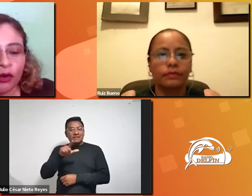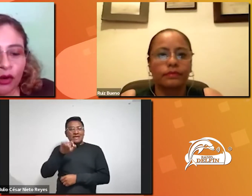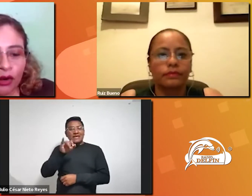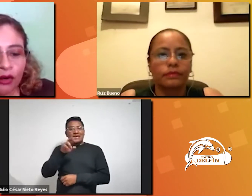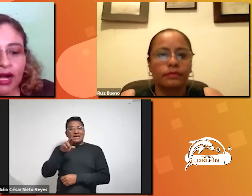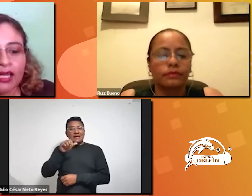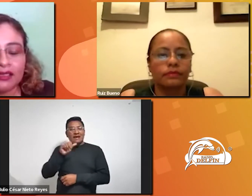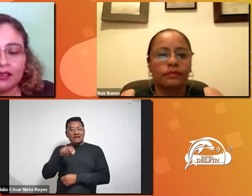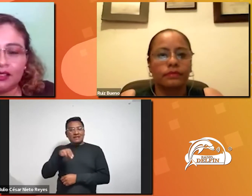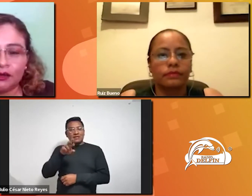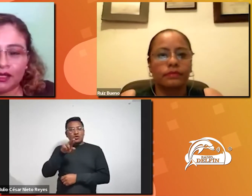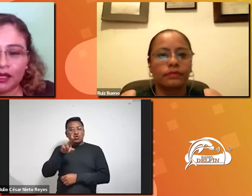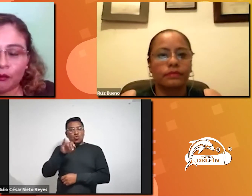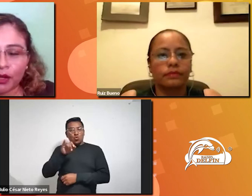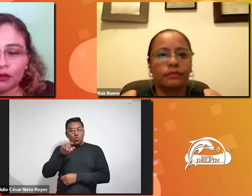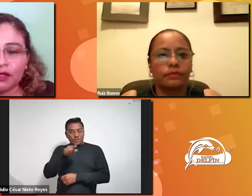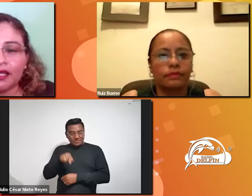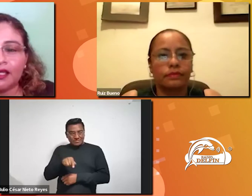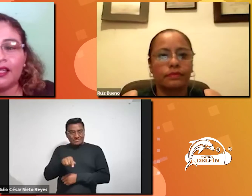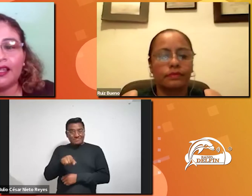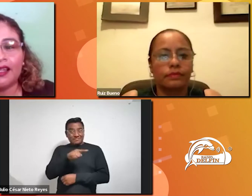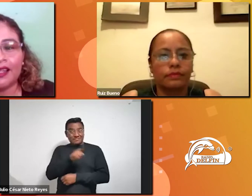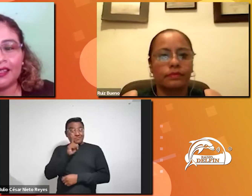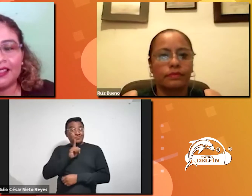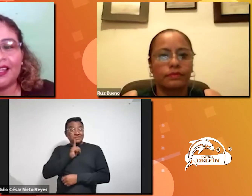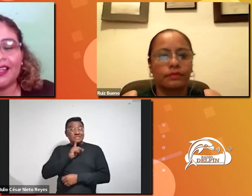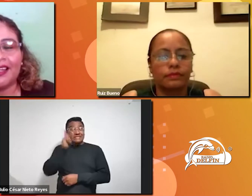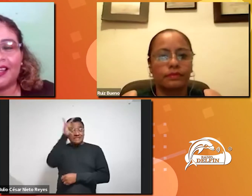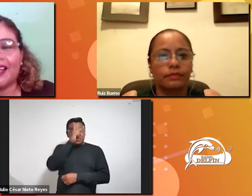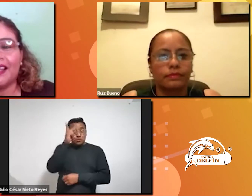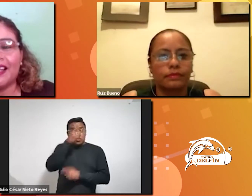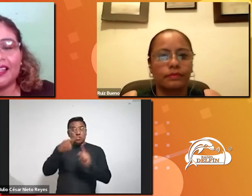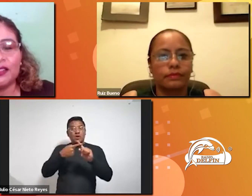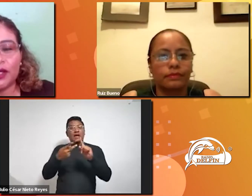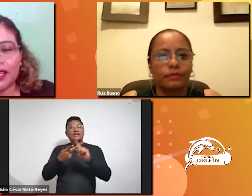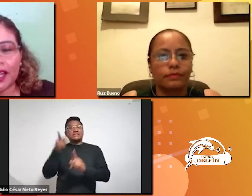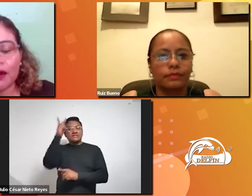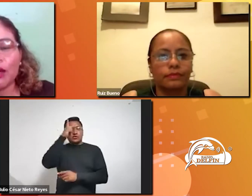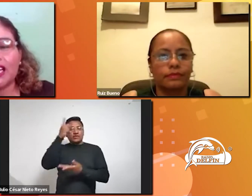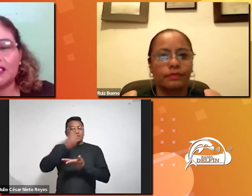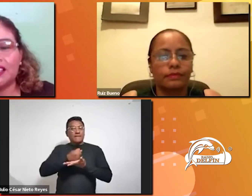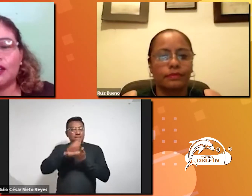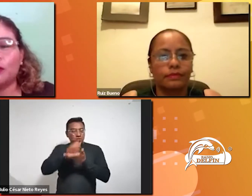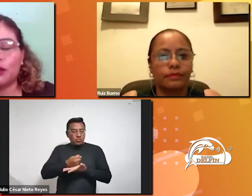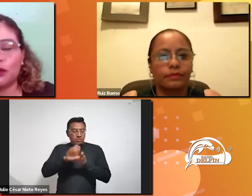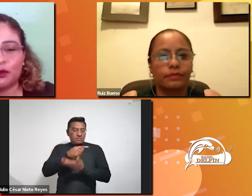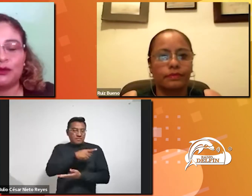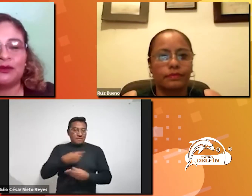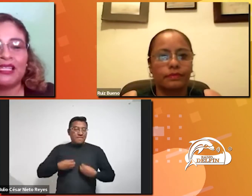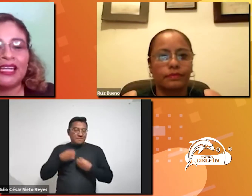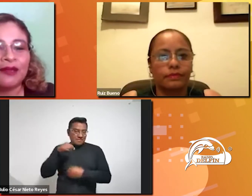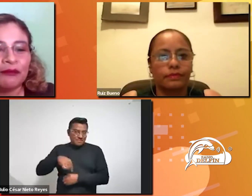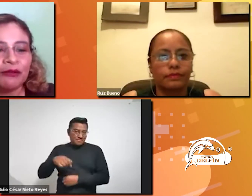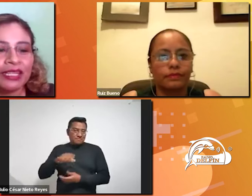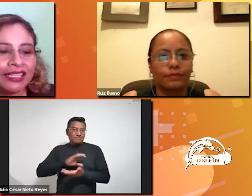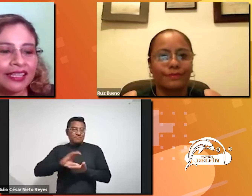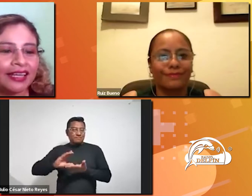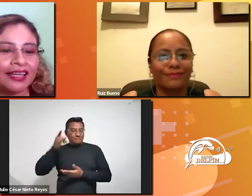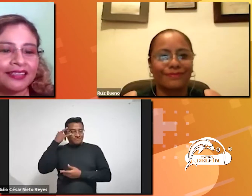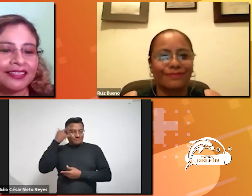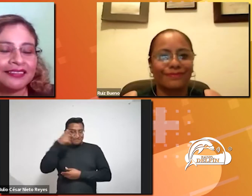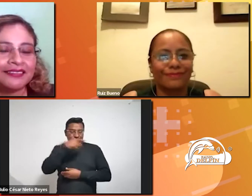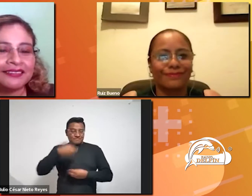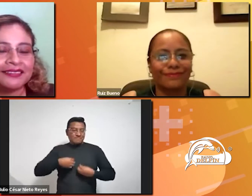es psicóloga, psicoterapeuta y radica en Ciudad del Carmen, así como nosotros.